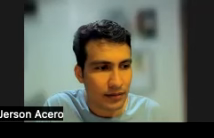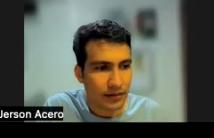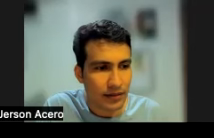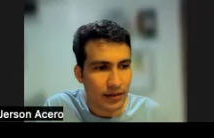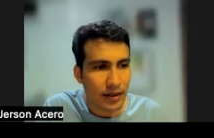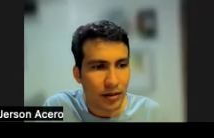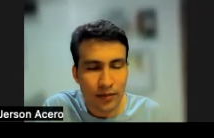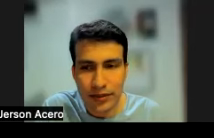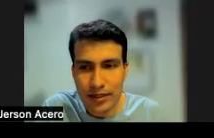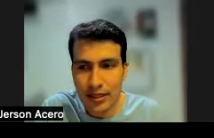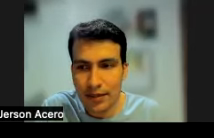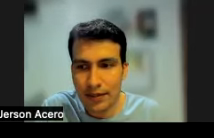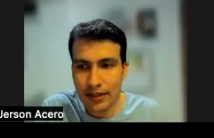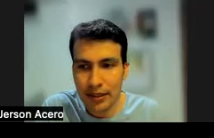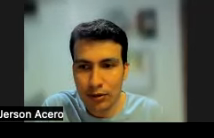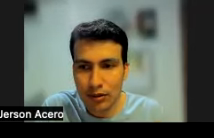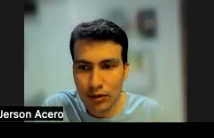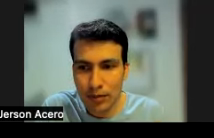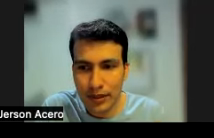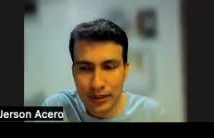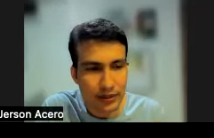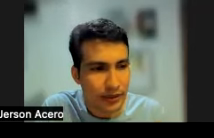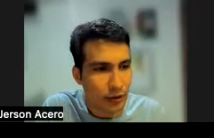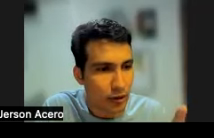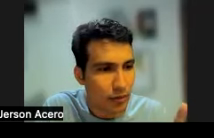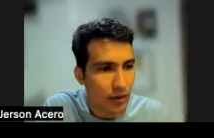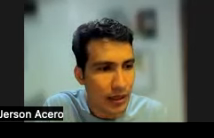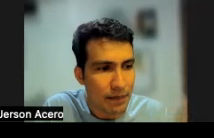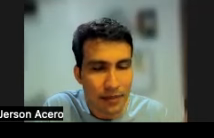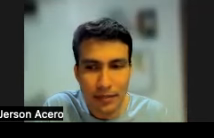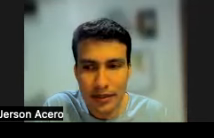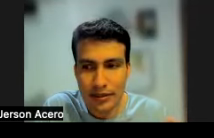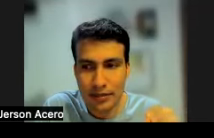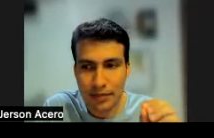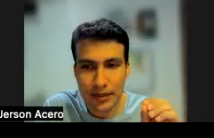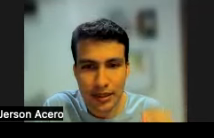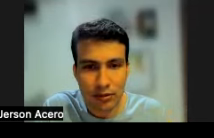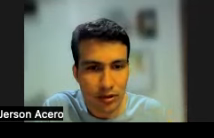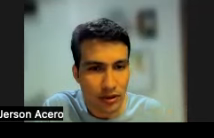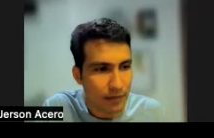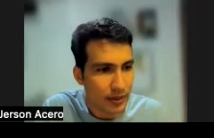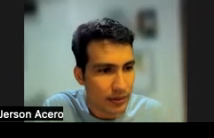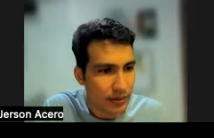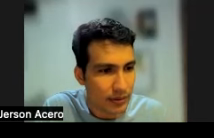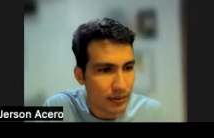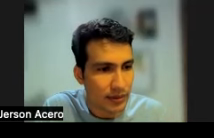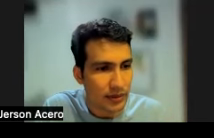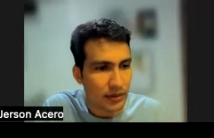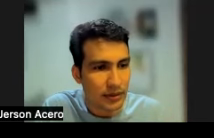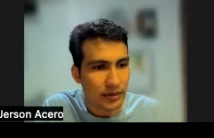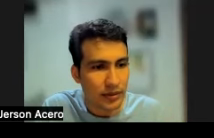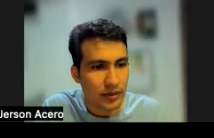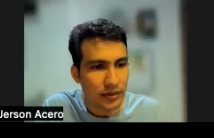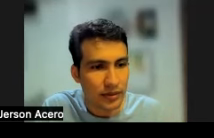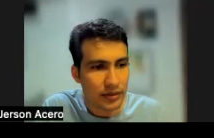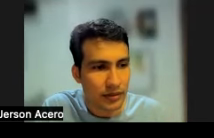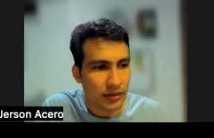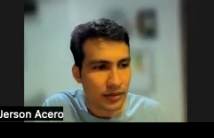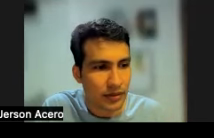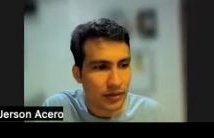to take the same. Fíjense que va a hablar de la Unión Europea, que no tomó las mismas precaución. precautions and restrict travel